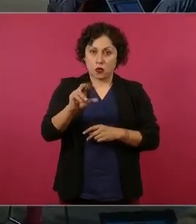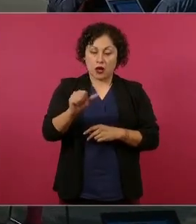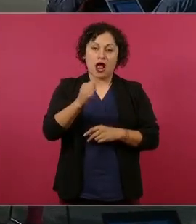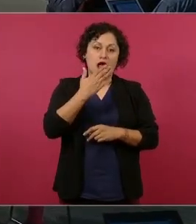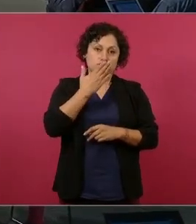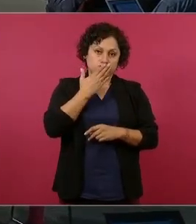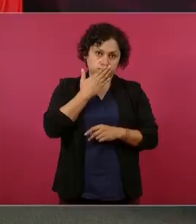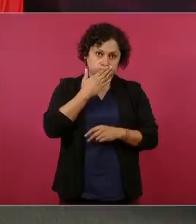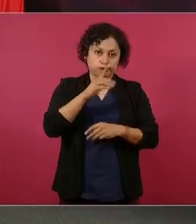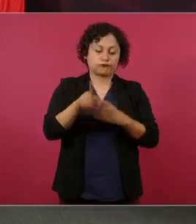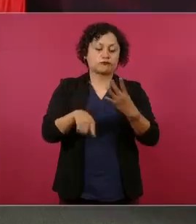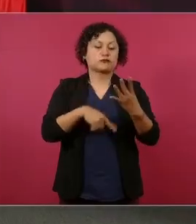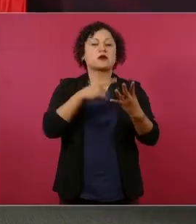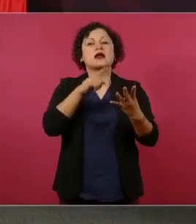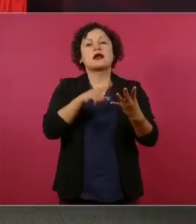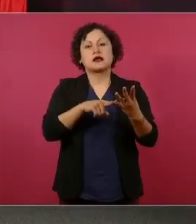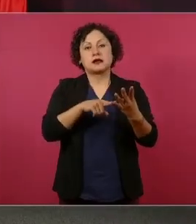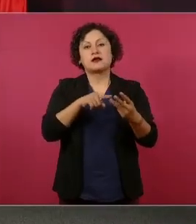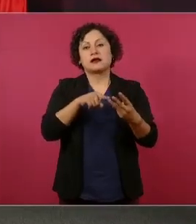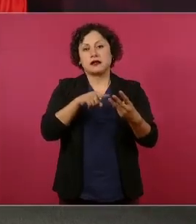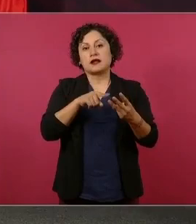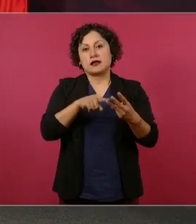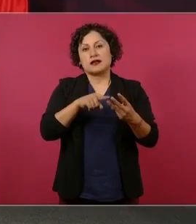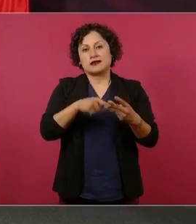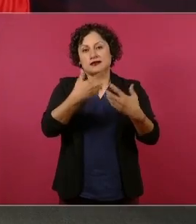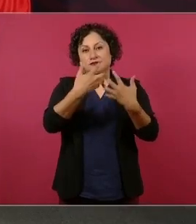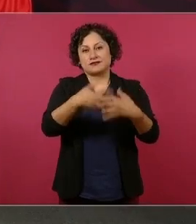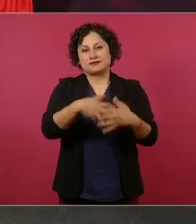la planta de Peñasco,